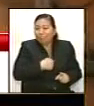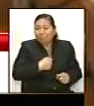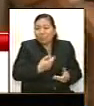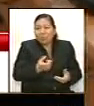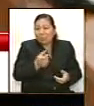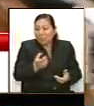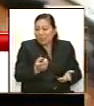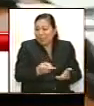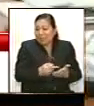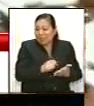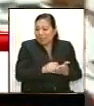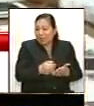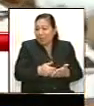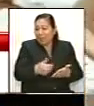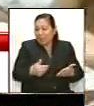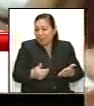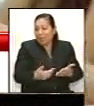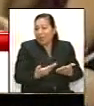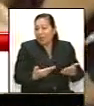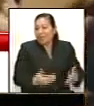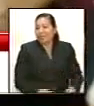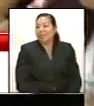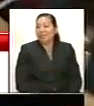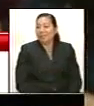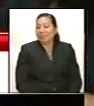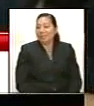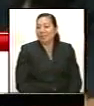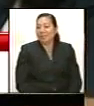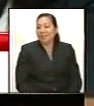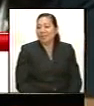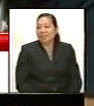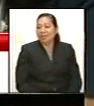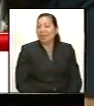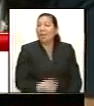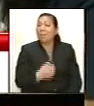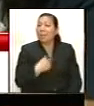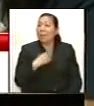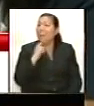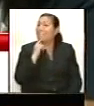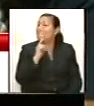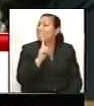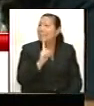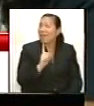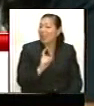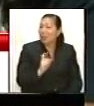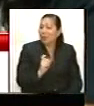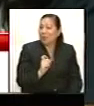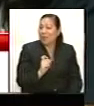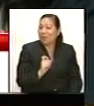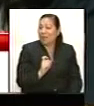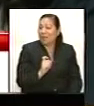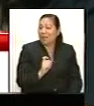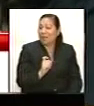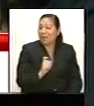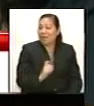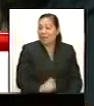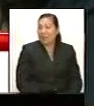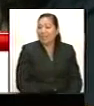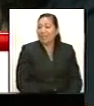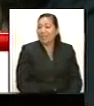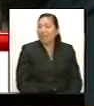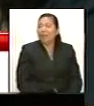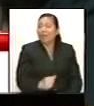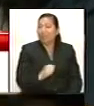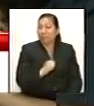cosa es lo que está escrito y otra cosa es la realidad. Entonces, lo que mi pregunta puntual era, como le decía,